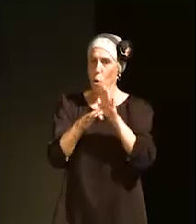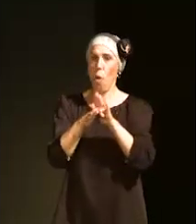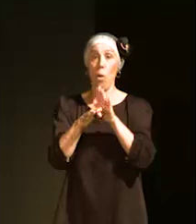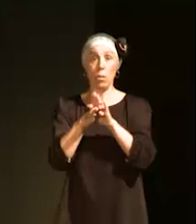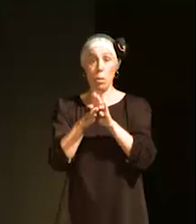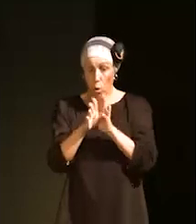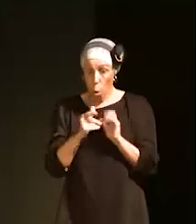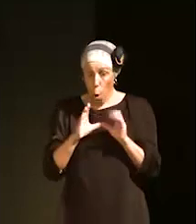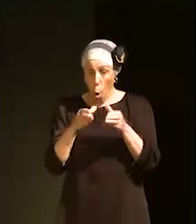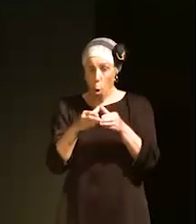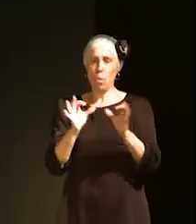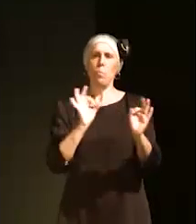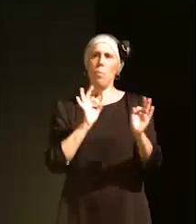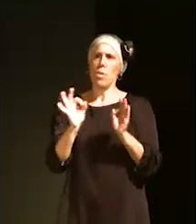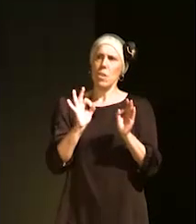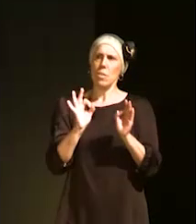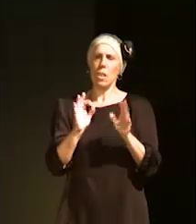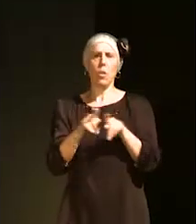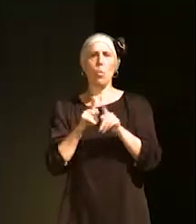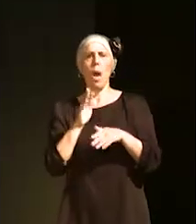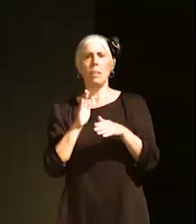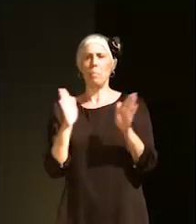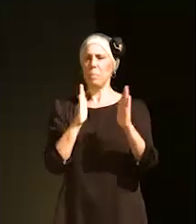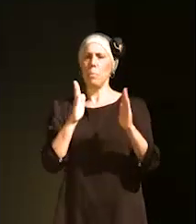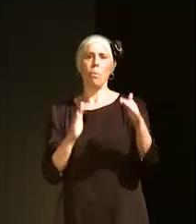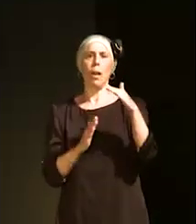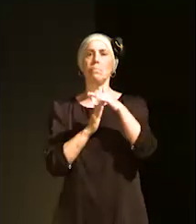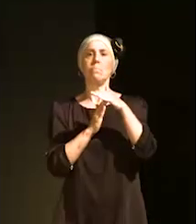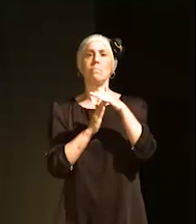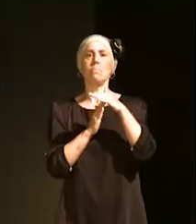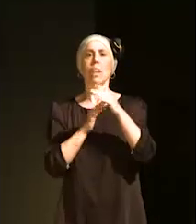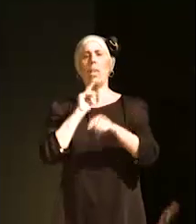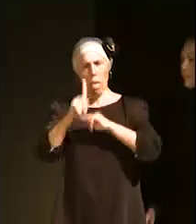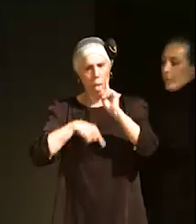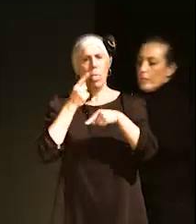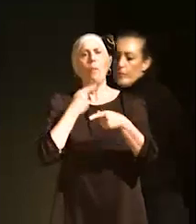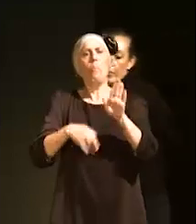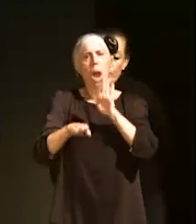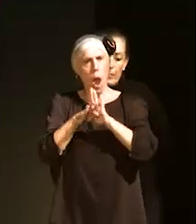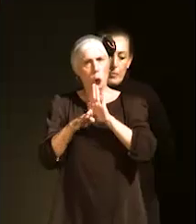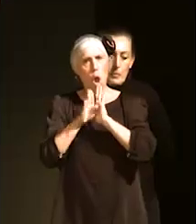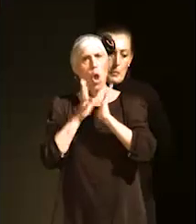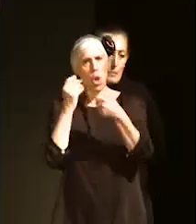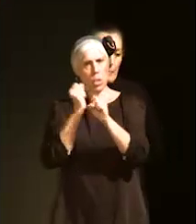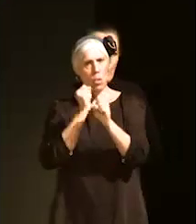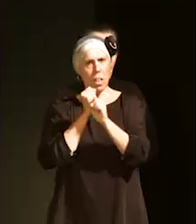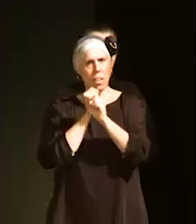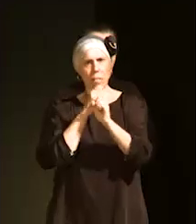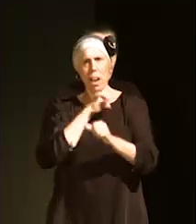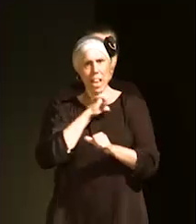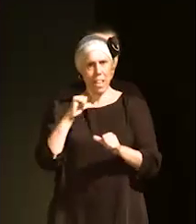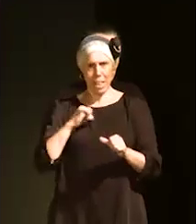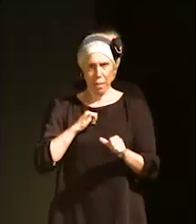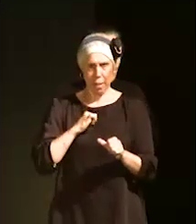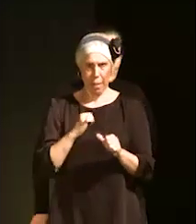entrado en una en una pausa luego el grupo siguió trabajando de manera independiente ya sin la presencia